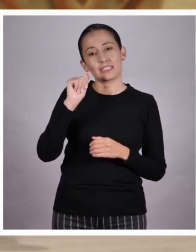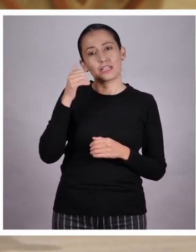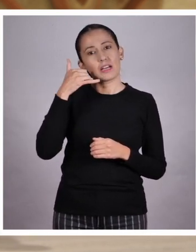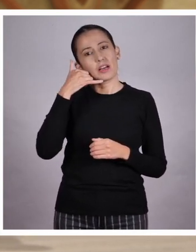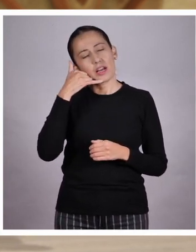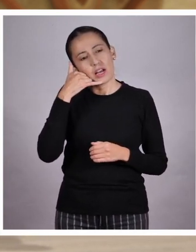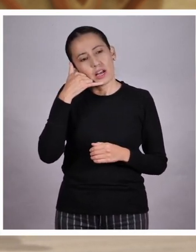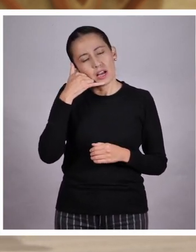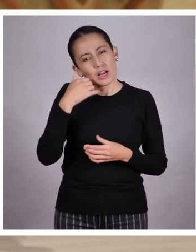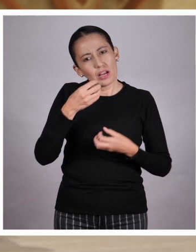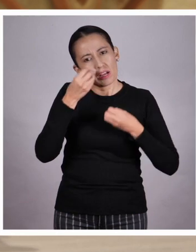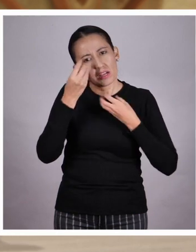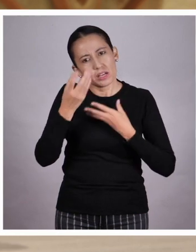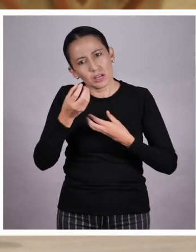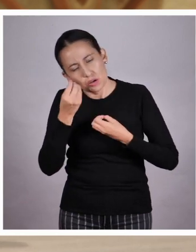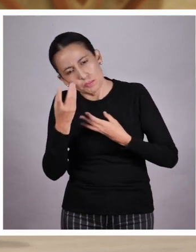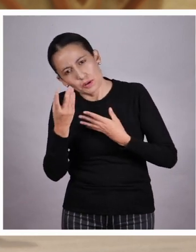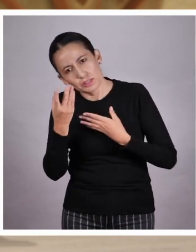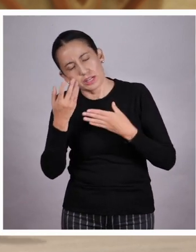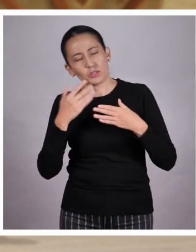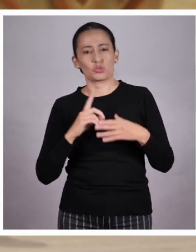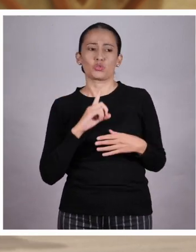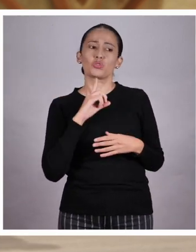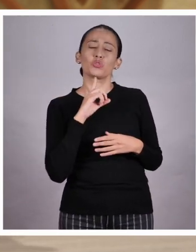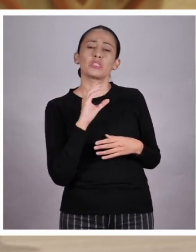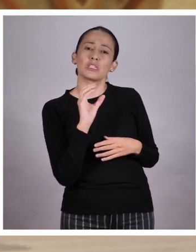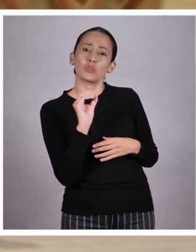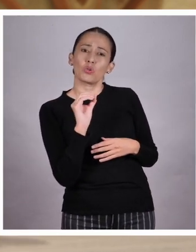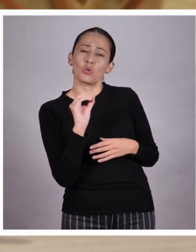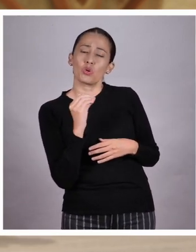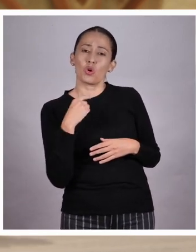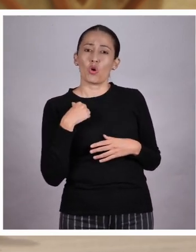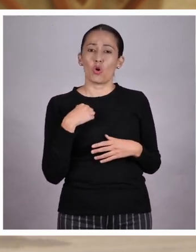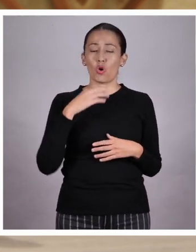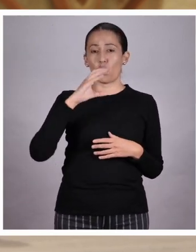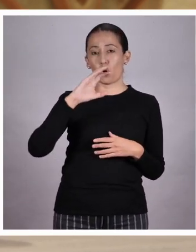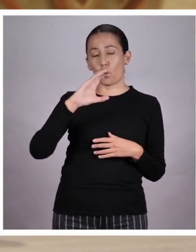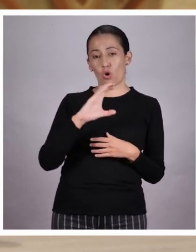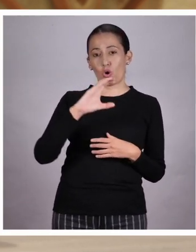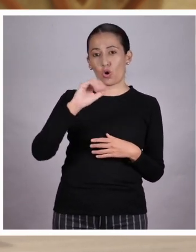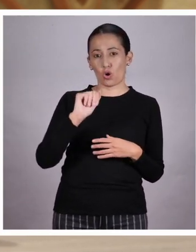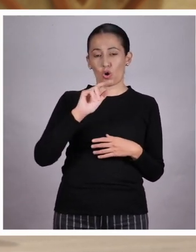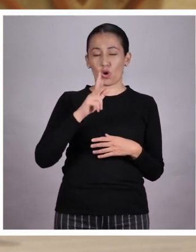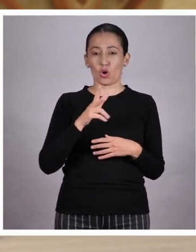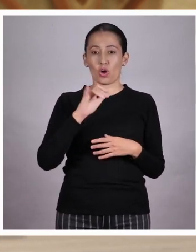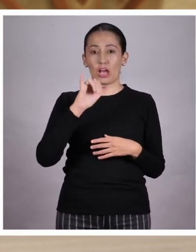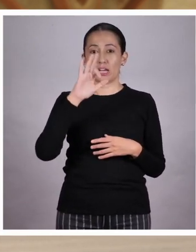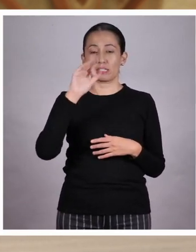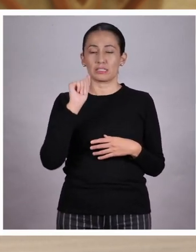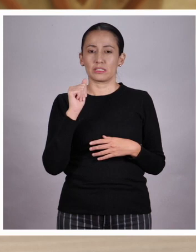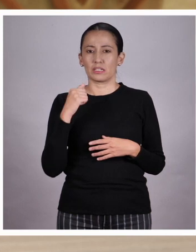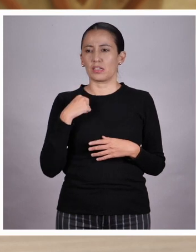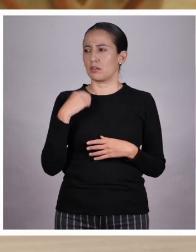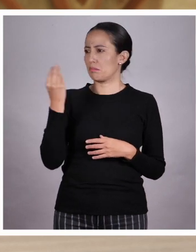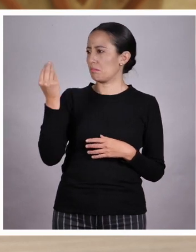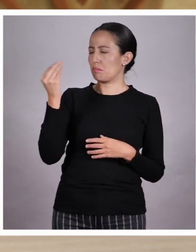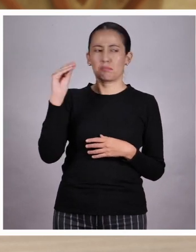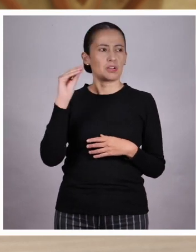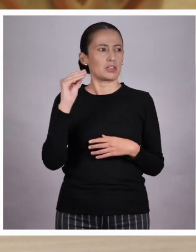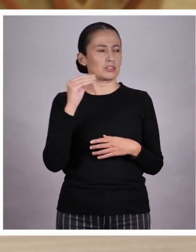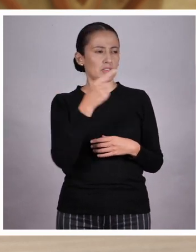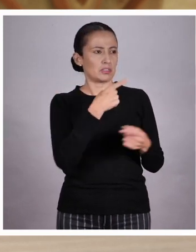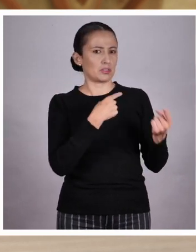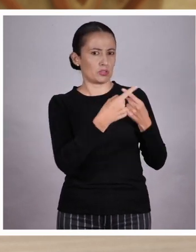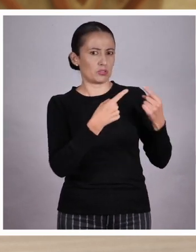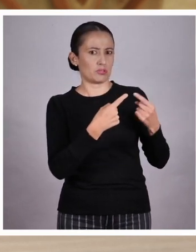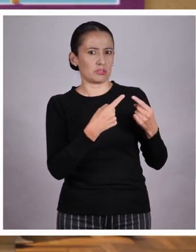ya me contaste? Quizás se lo contaste a tu tío Ricky. Yo soy Cachita 2. Uy, parece que la